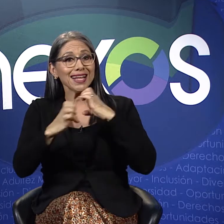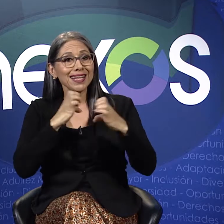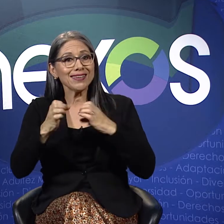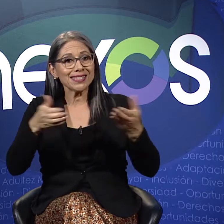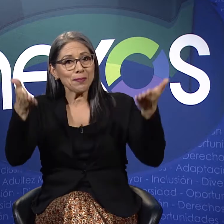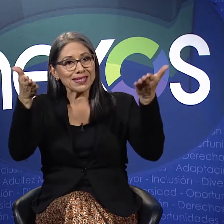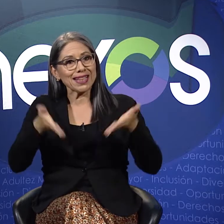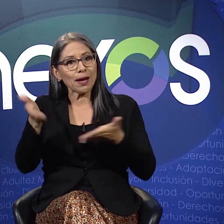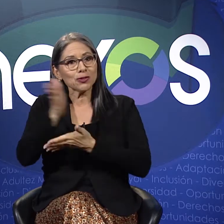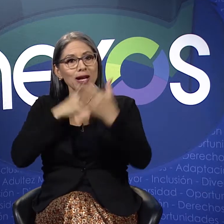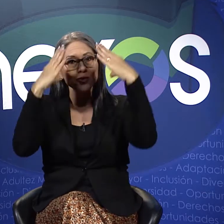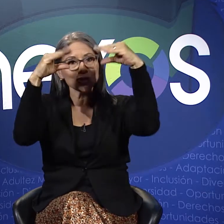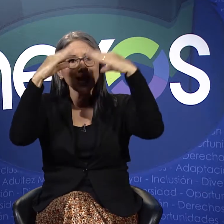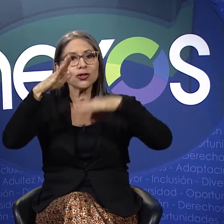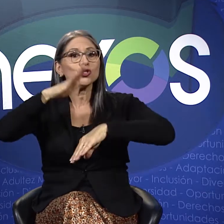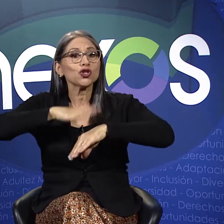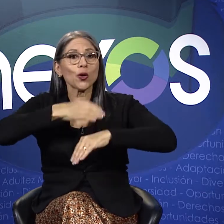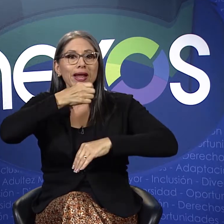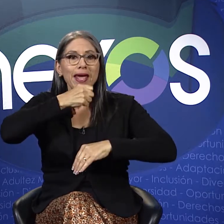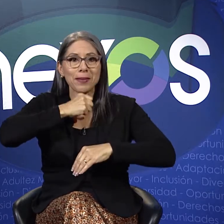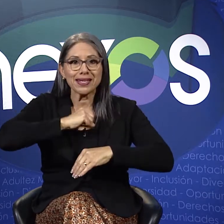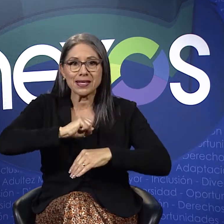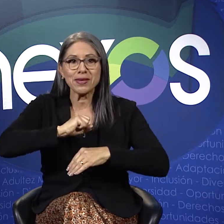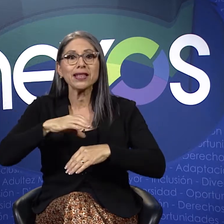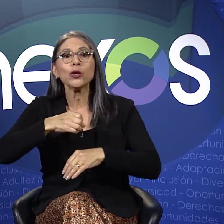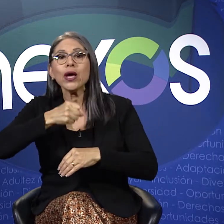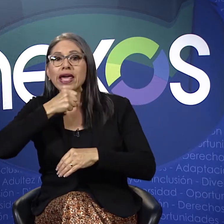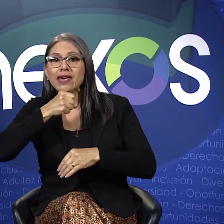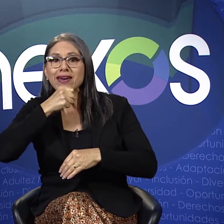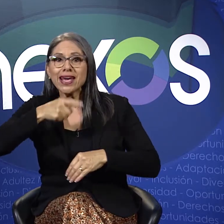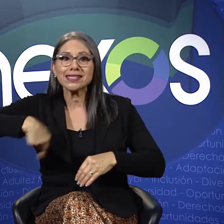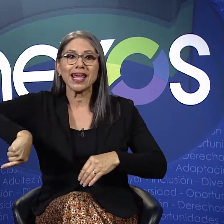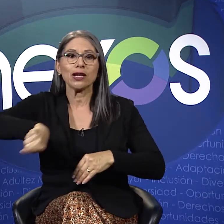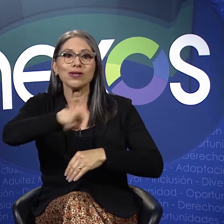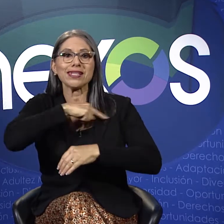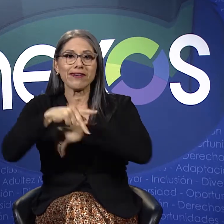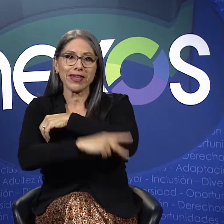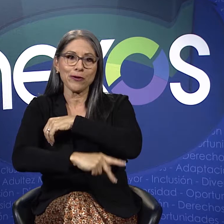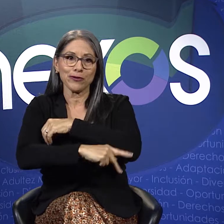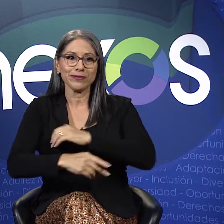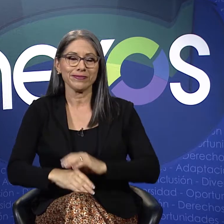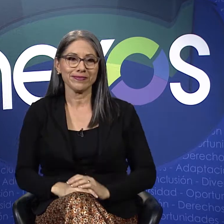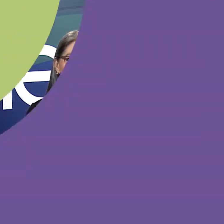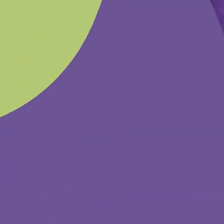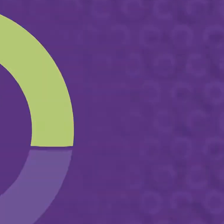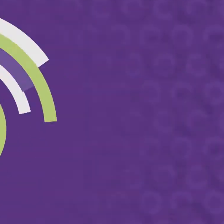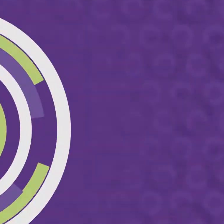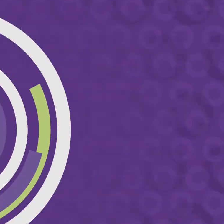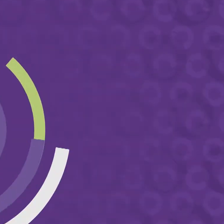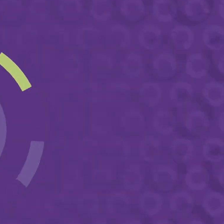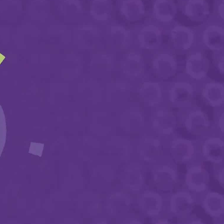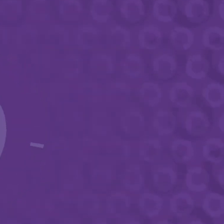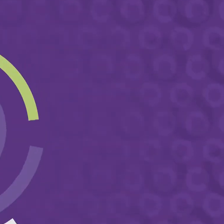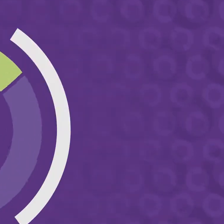Antes de la entrevista presentamos algunos datos sobre envejecimiento y vejez en nuestra región.